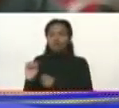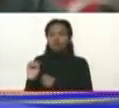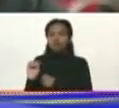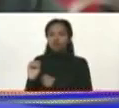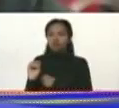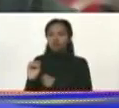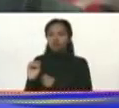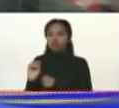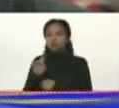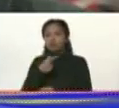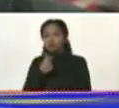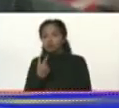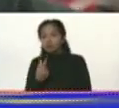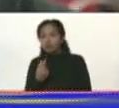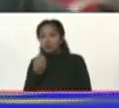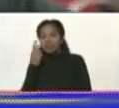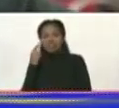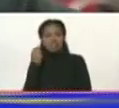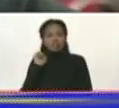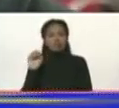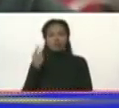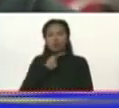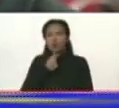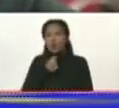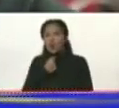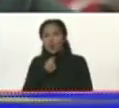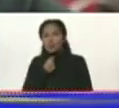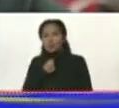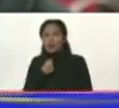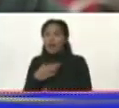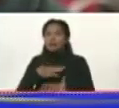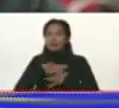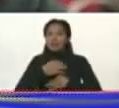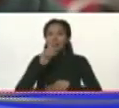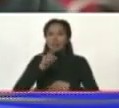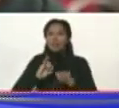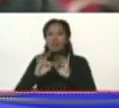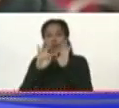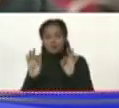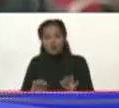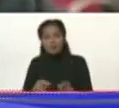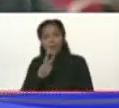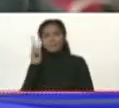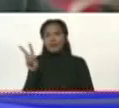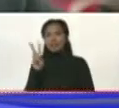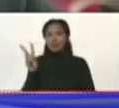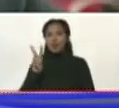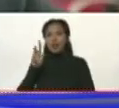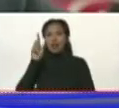esa ultraderecha es racista. Y es bien interesante porque precisamente en Venezuela,